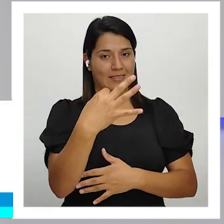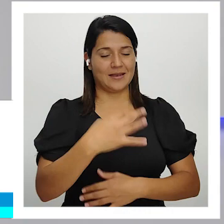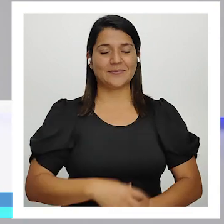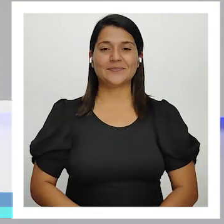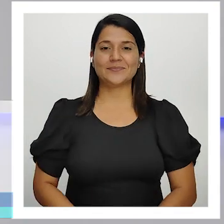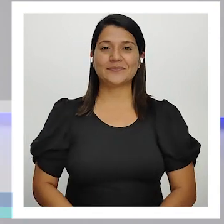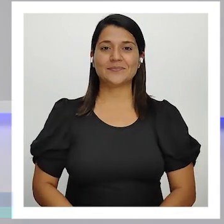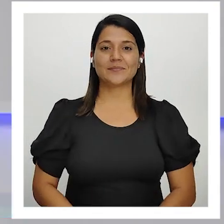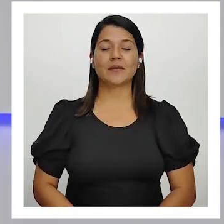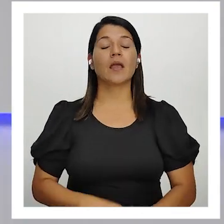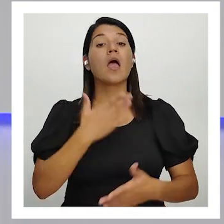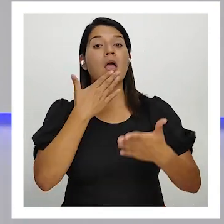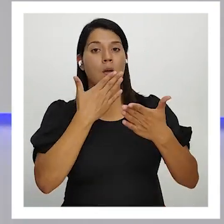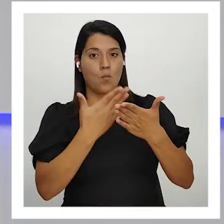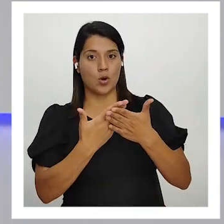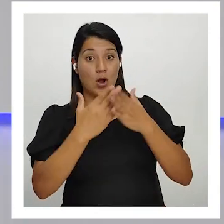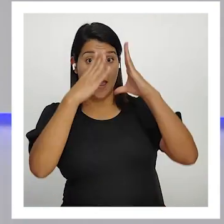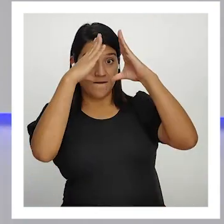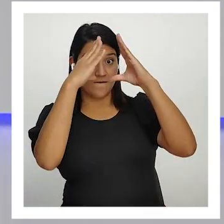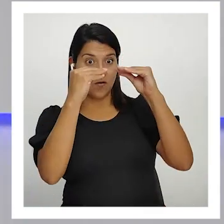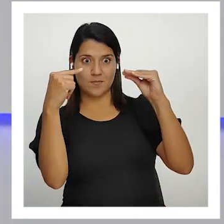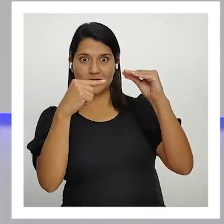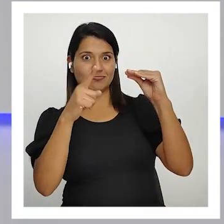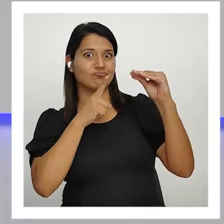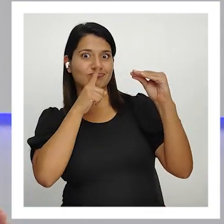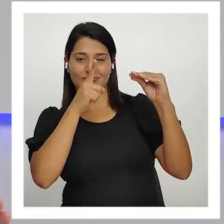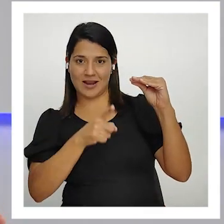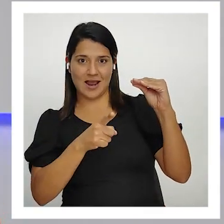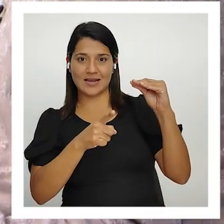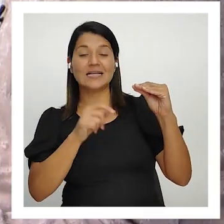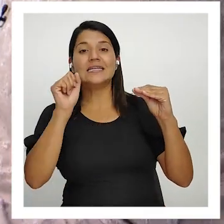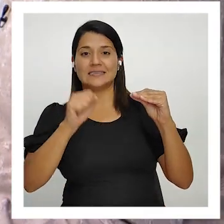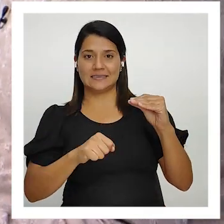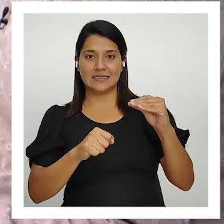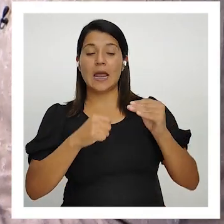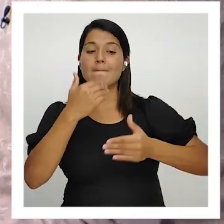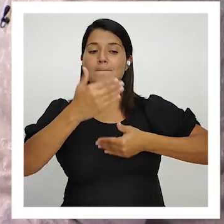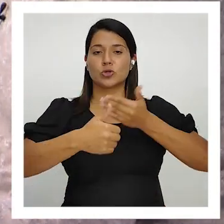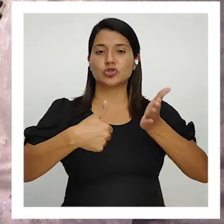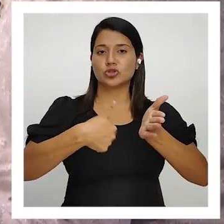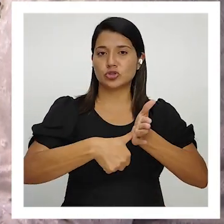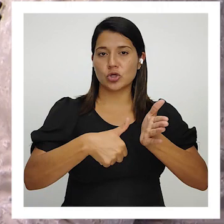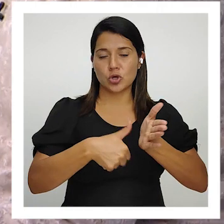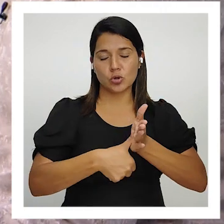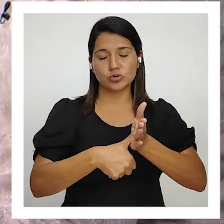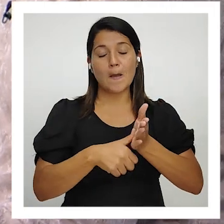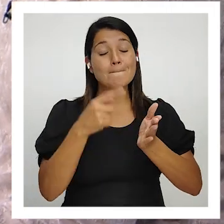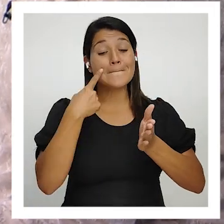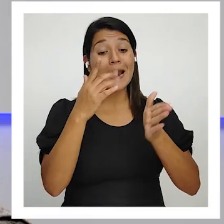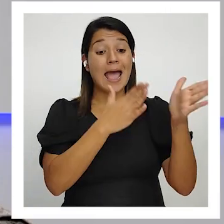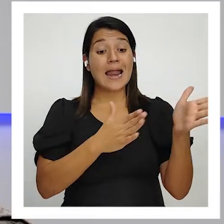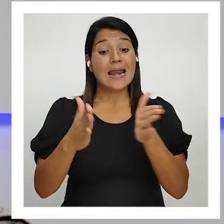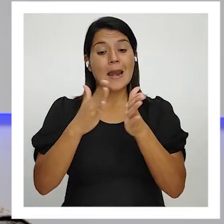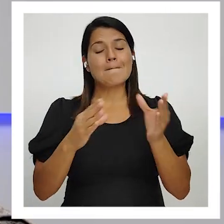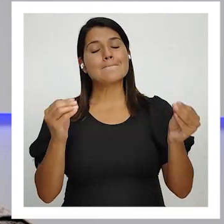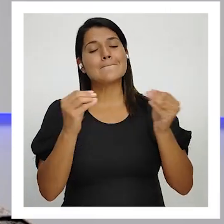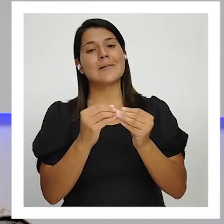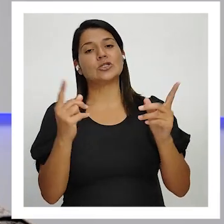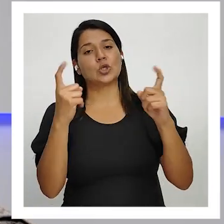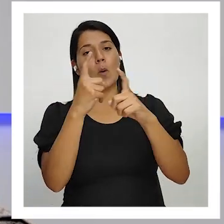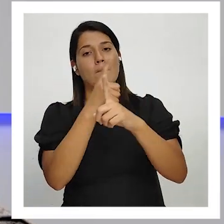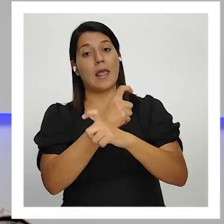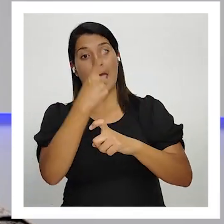Numéricamente, los datos no mienten. Es la elección, sin duda alguna, logísticamente más compleja para la administración electoral